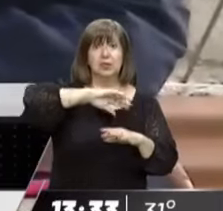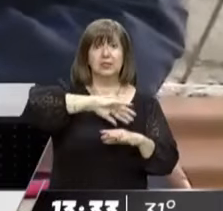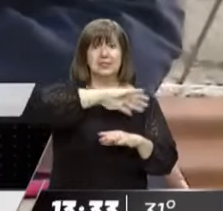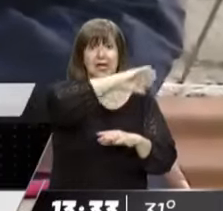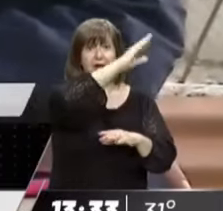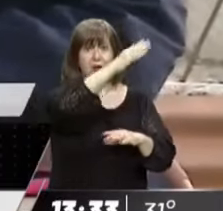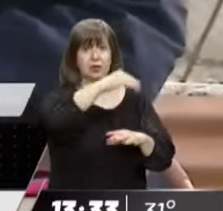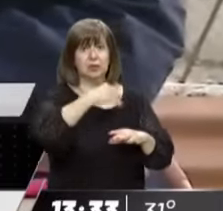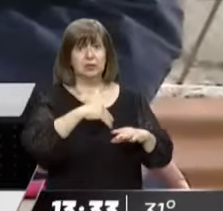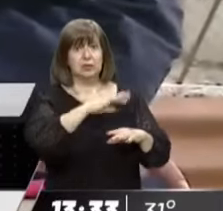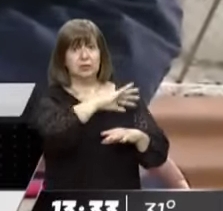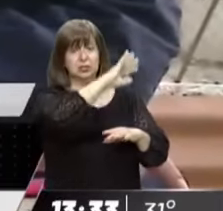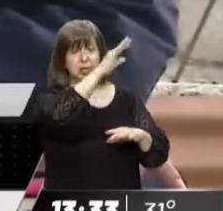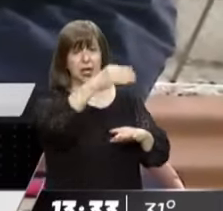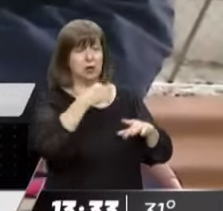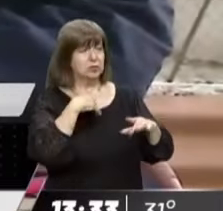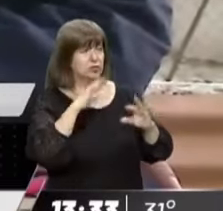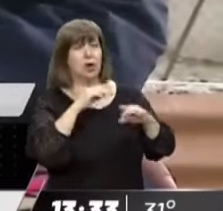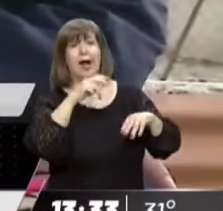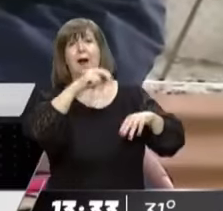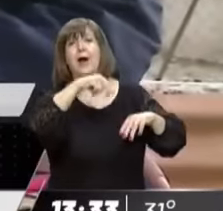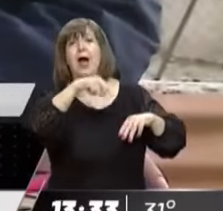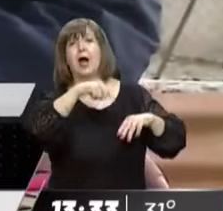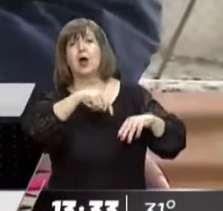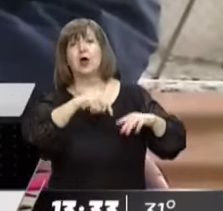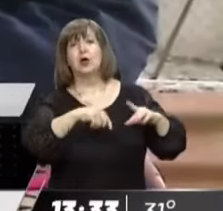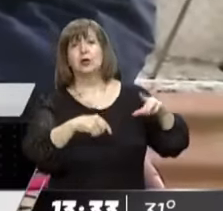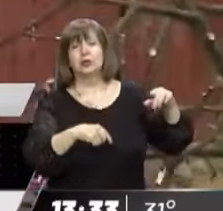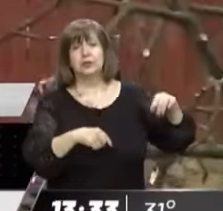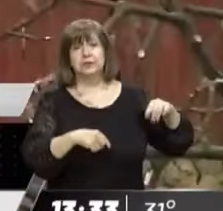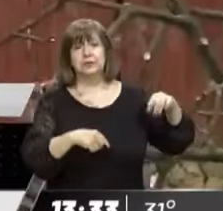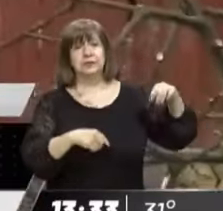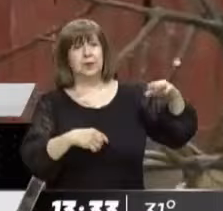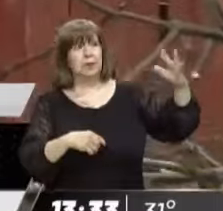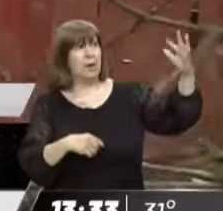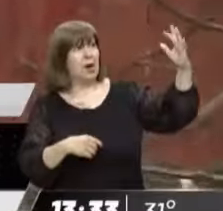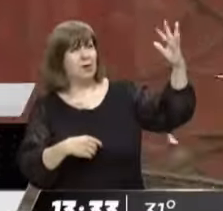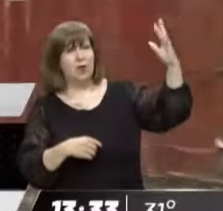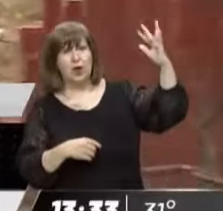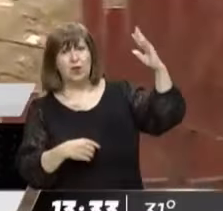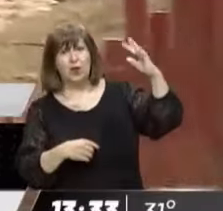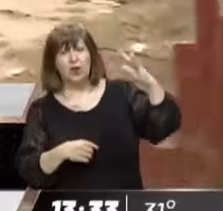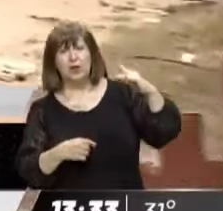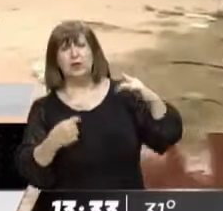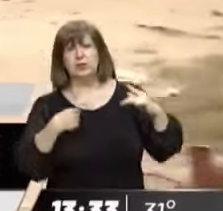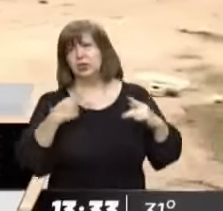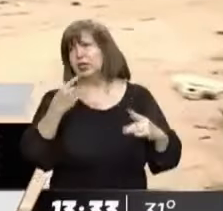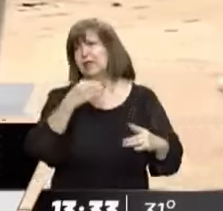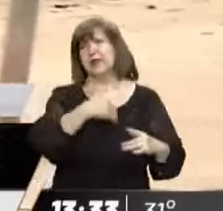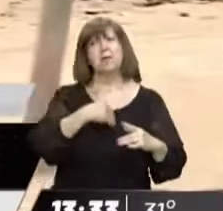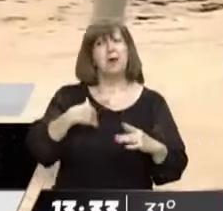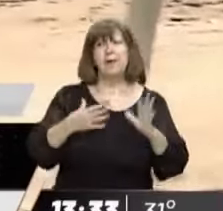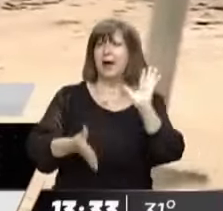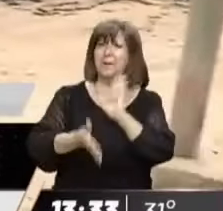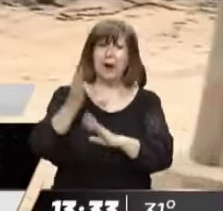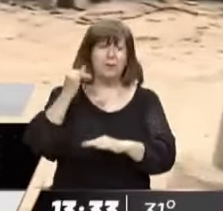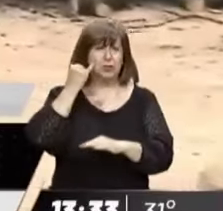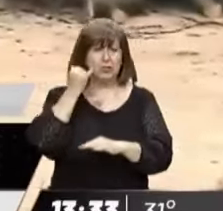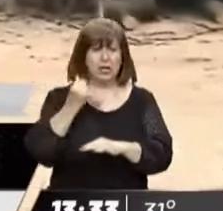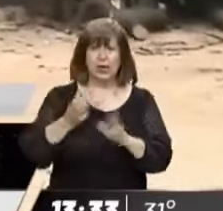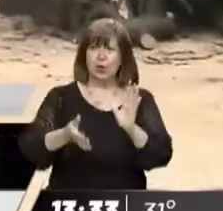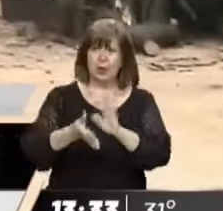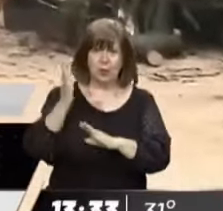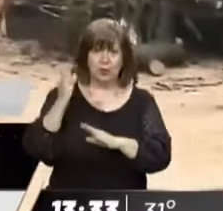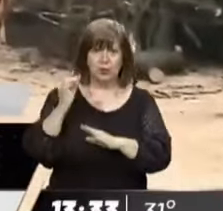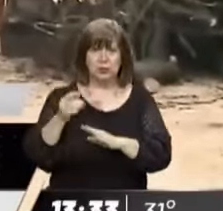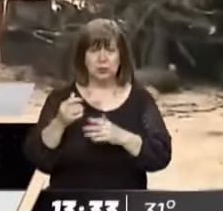mamá, salgamos todos de aquí. ¿Era eso o morir quemado? Si nosotros nos demorábamos, nos moríamos todos. Te escucho y